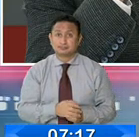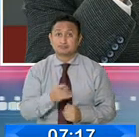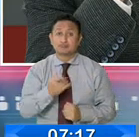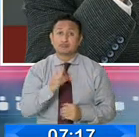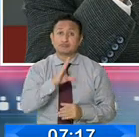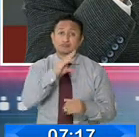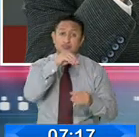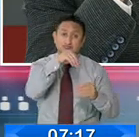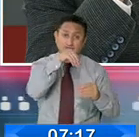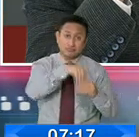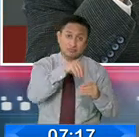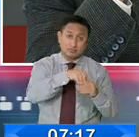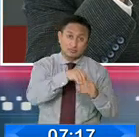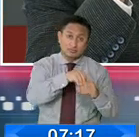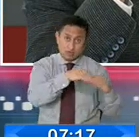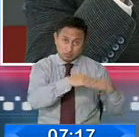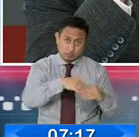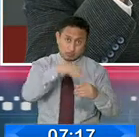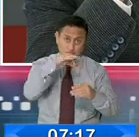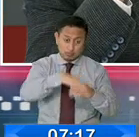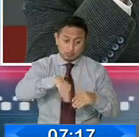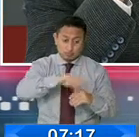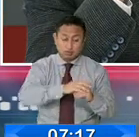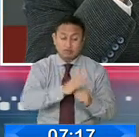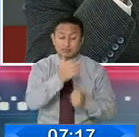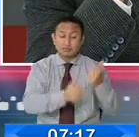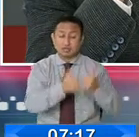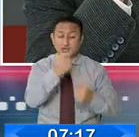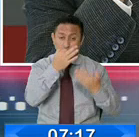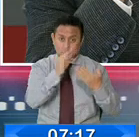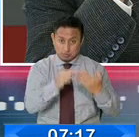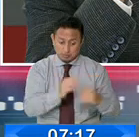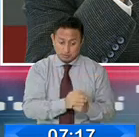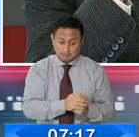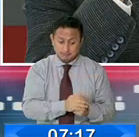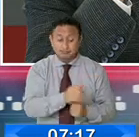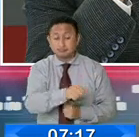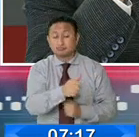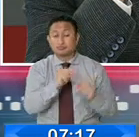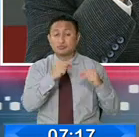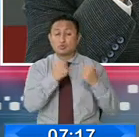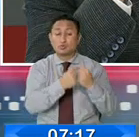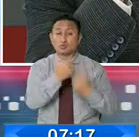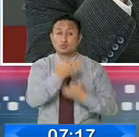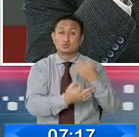interna, inscripciones, calificaciones de candidatos. En el caso de justicia social,